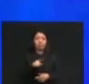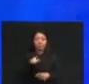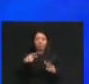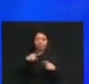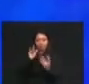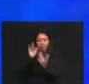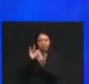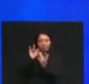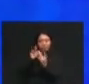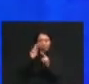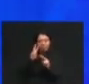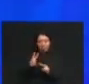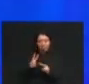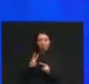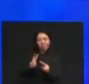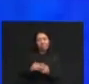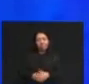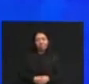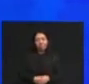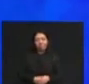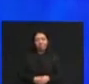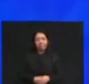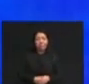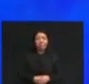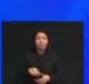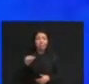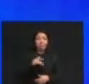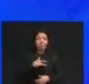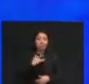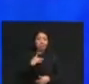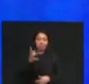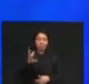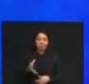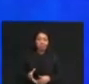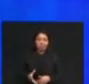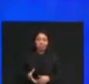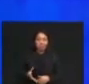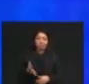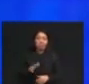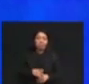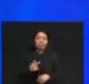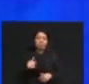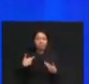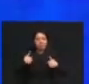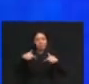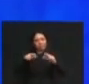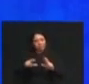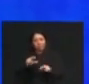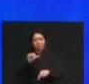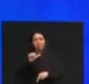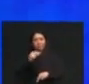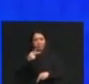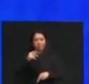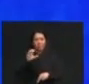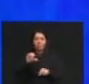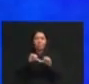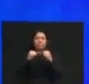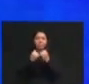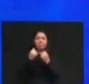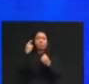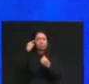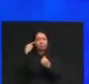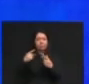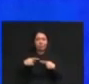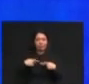transmisión. Es un honor para mí asistir en representación de APAC, Asociación Pro Personas con Parálisis Cerebral, para